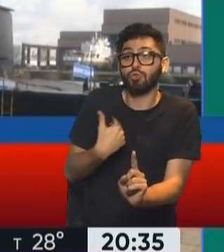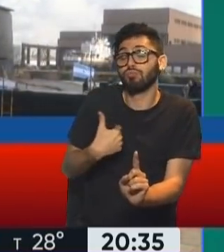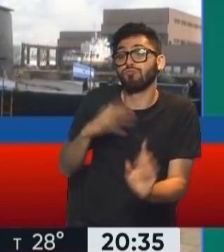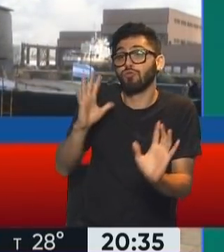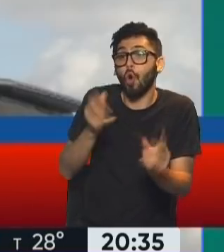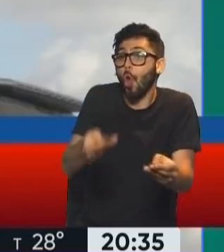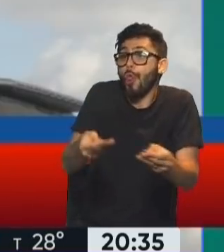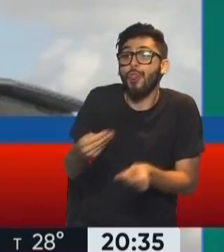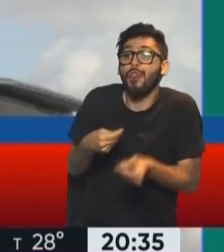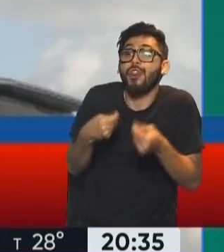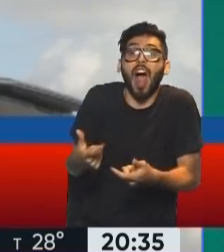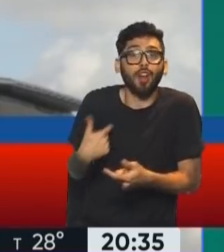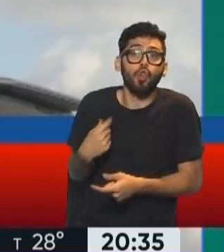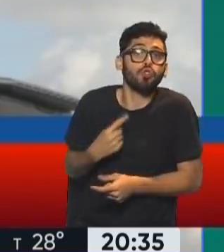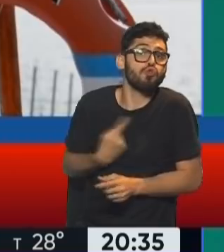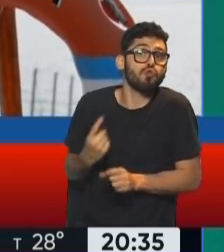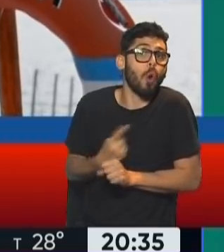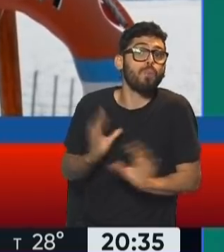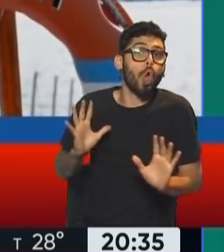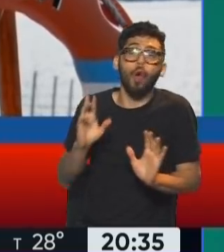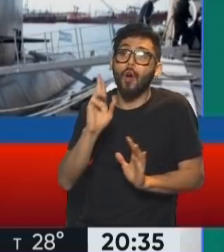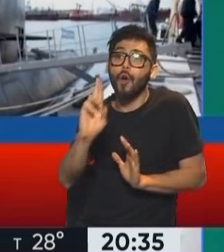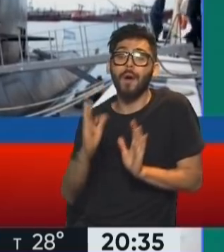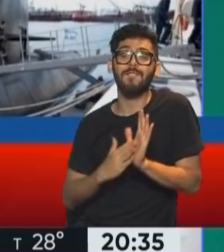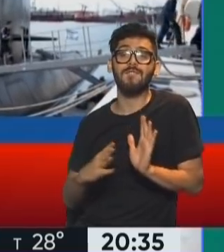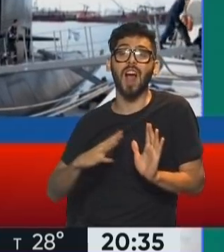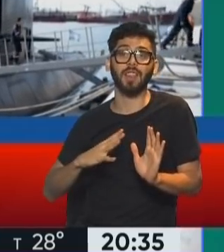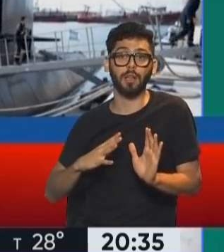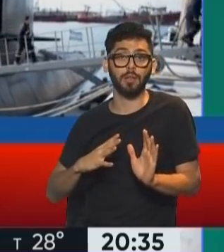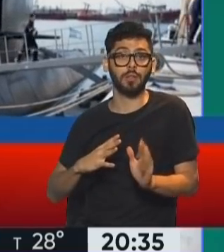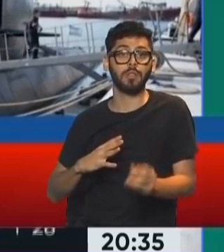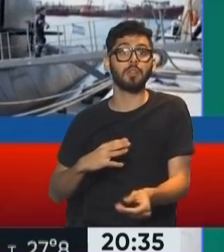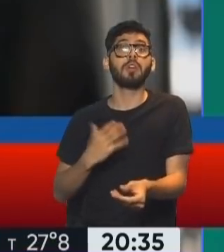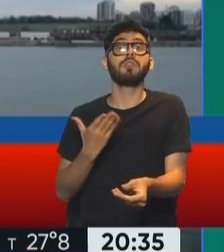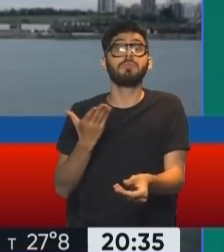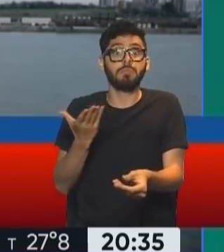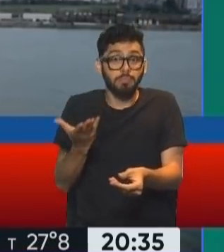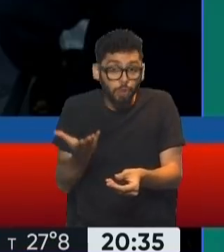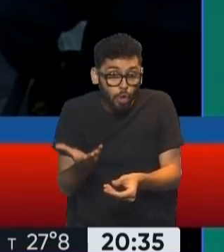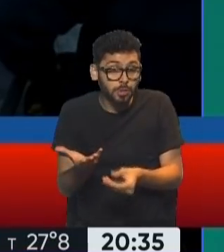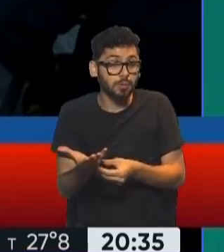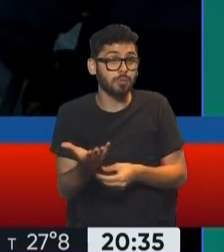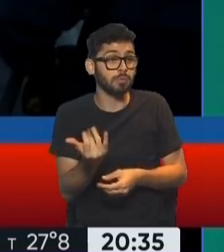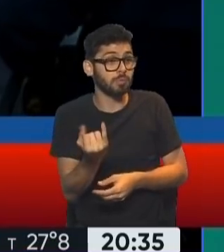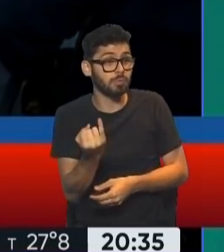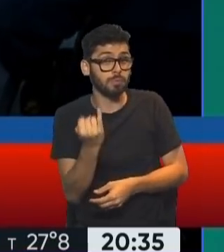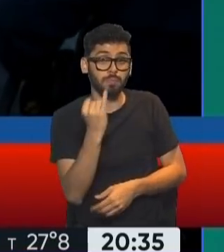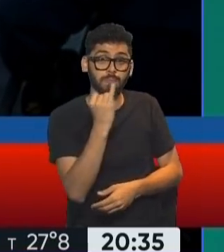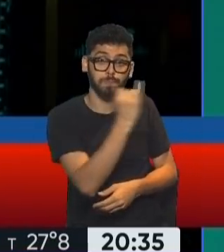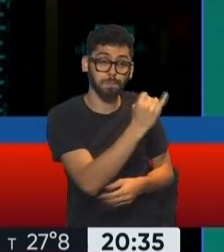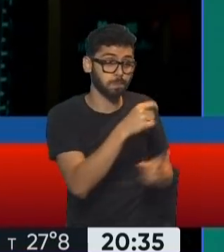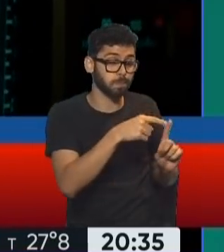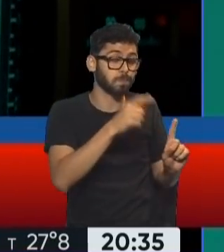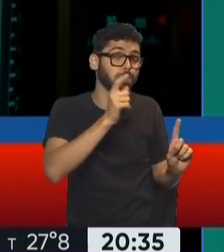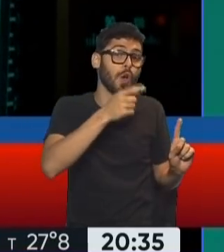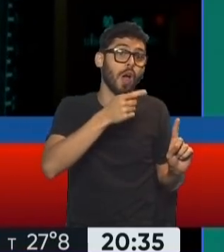para tal cosa, lo cual, dice el acta, se puso en su conocimiento del abogado Pablo Lanuse y del fiscal